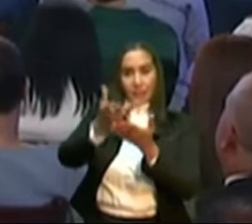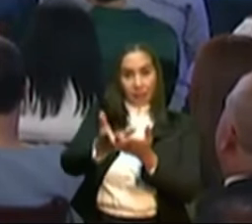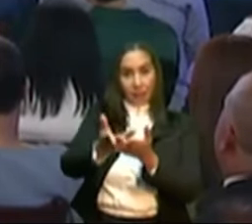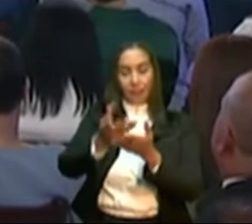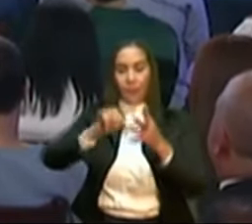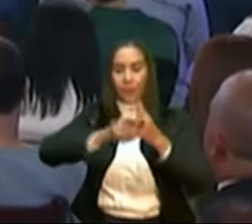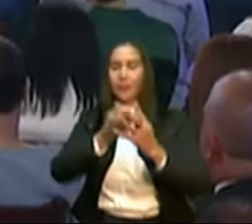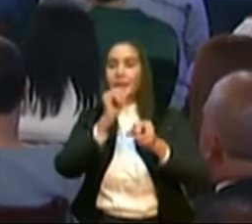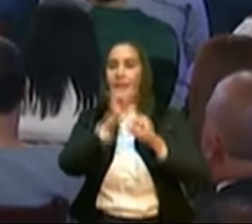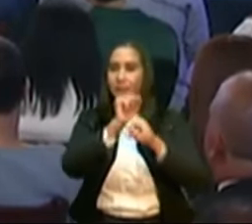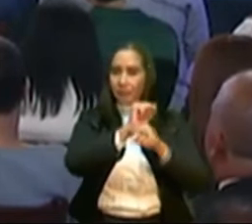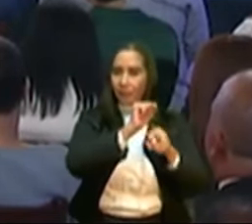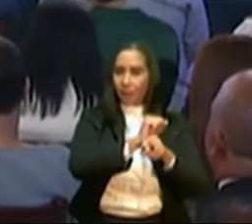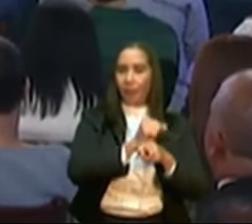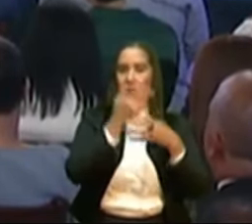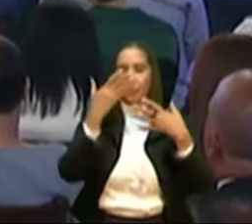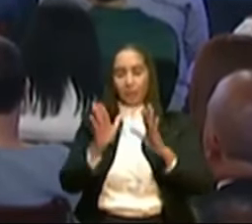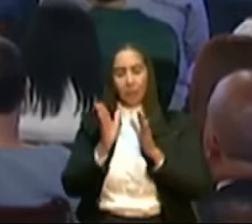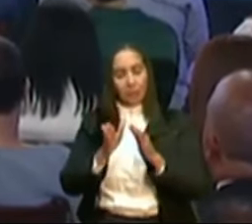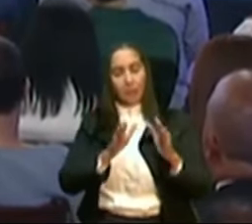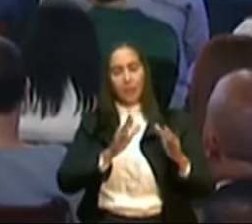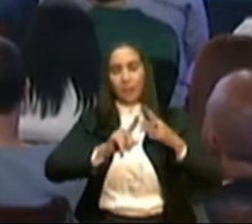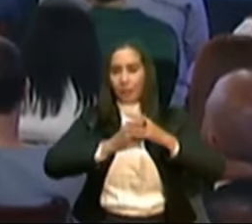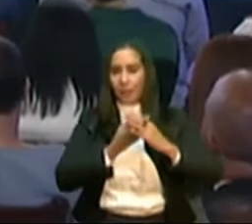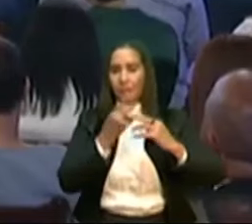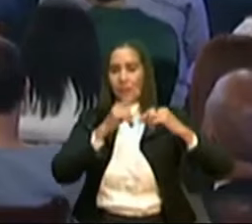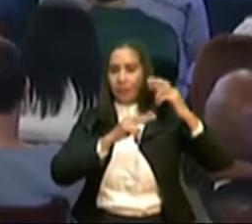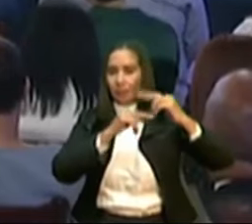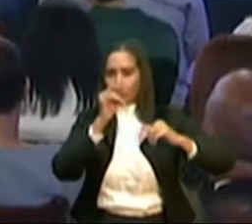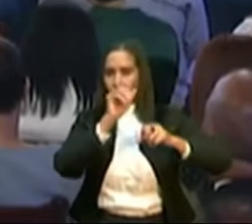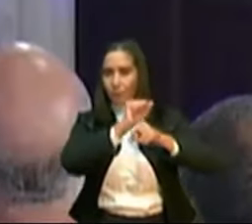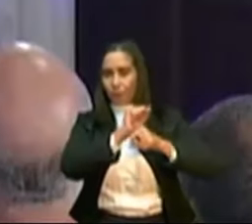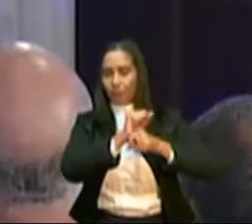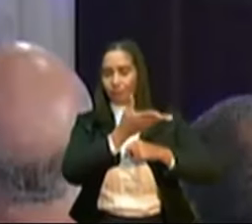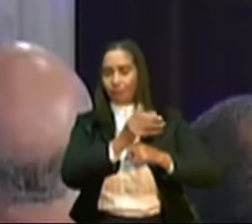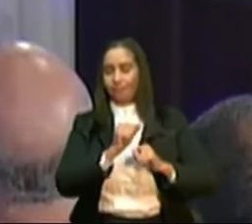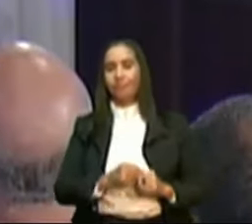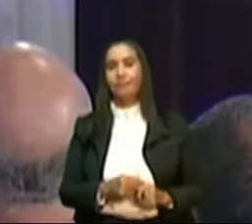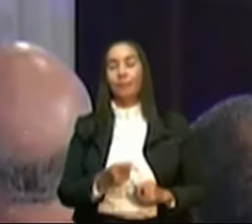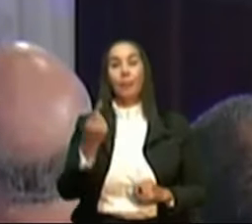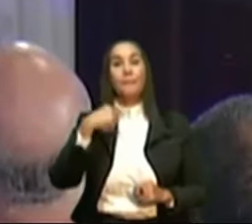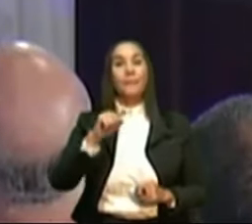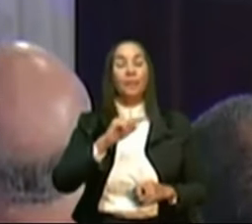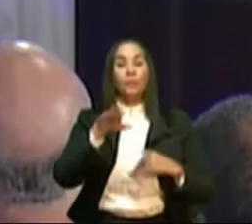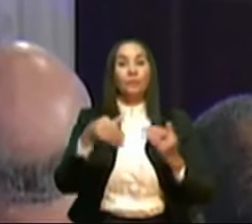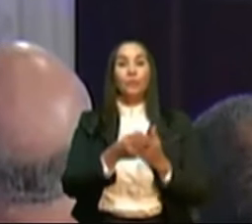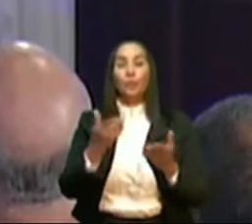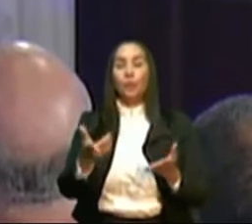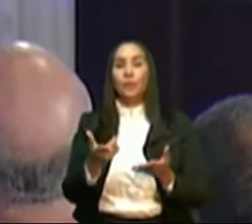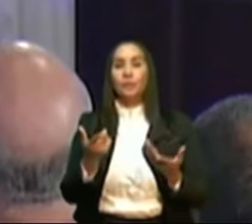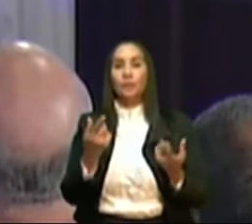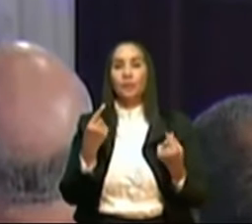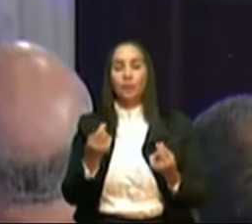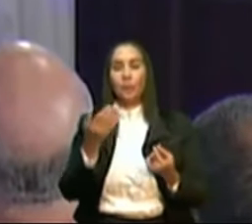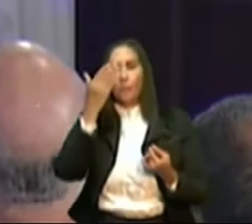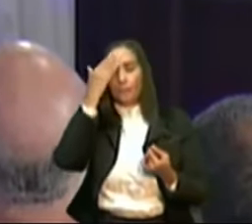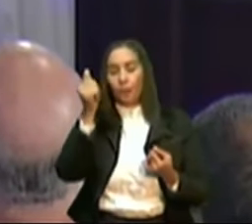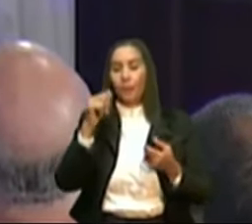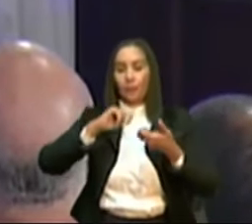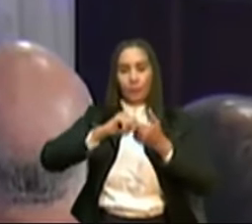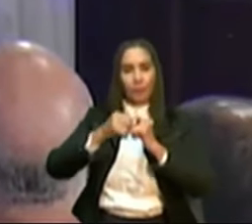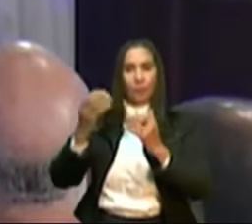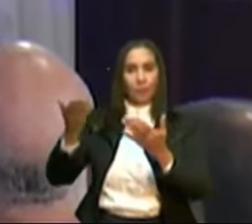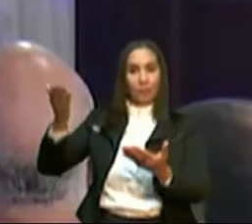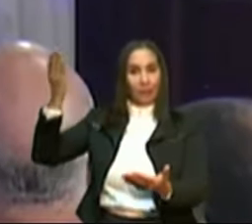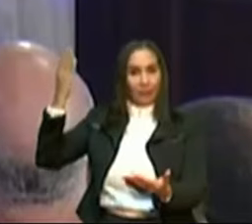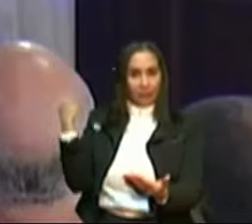de esa obra y ya se está organizando para empezar a trabajar. Pero todo eso ha sido a raíz del problema que le